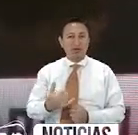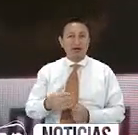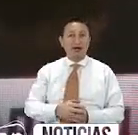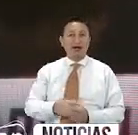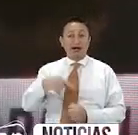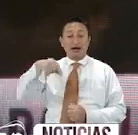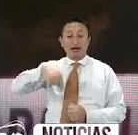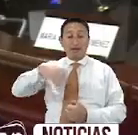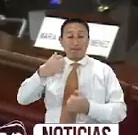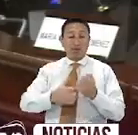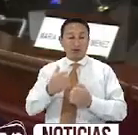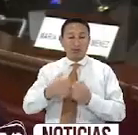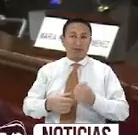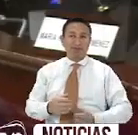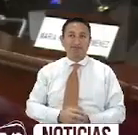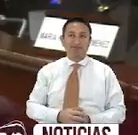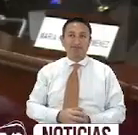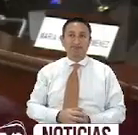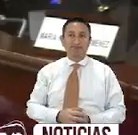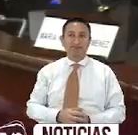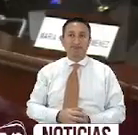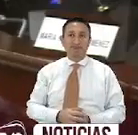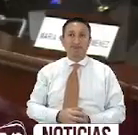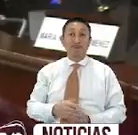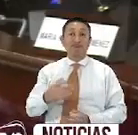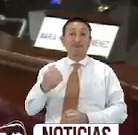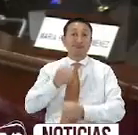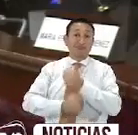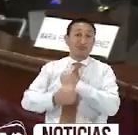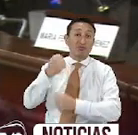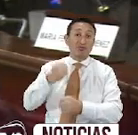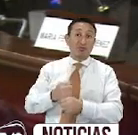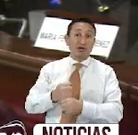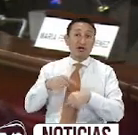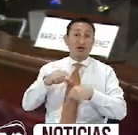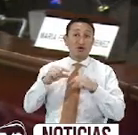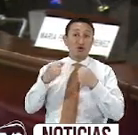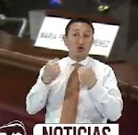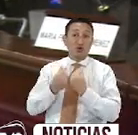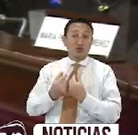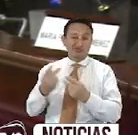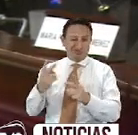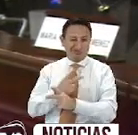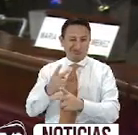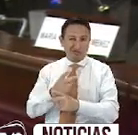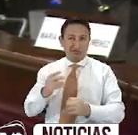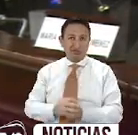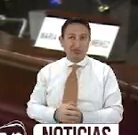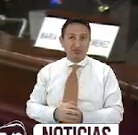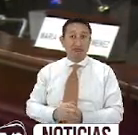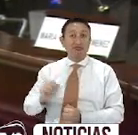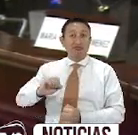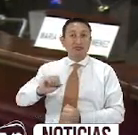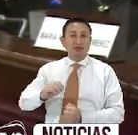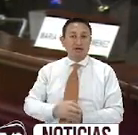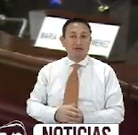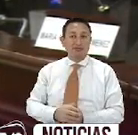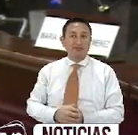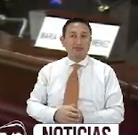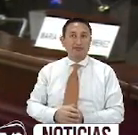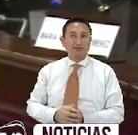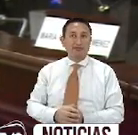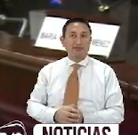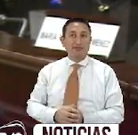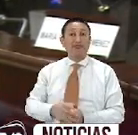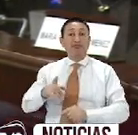inestabilidad institucional. Son años en que estos grupos delictivos, también con la complicidad